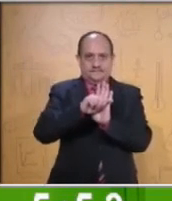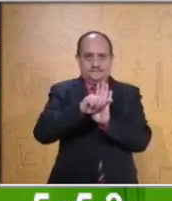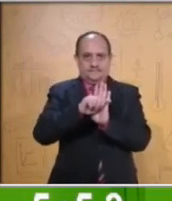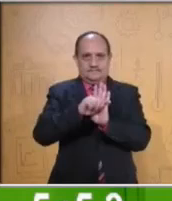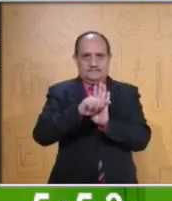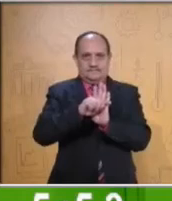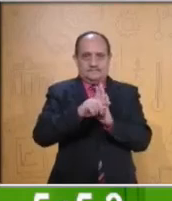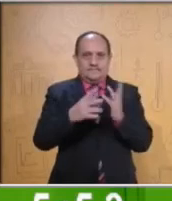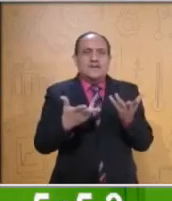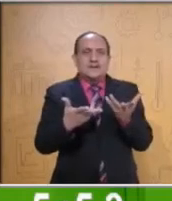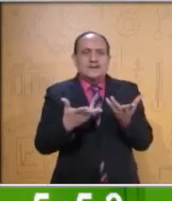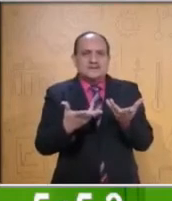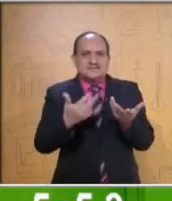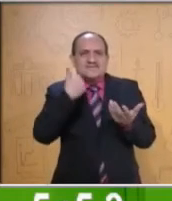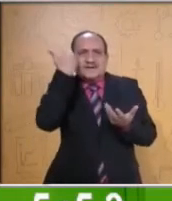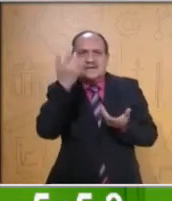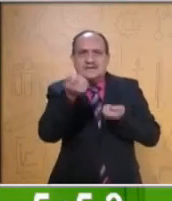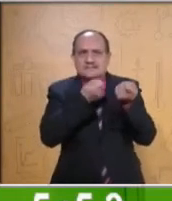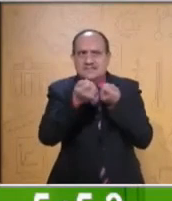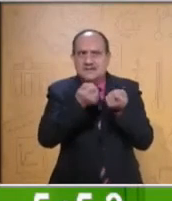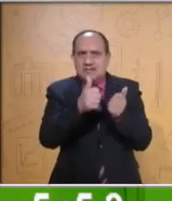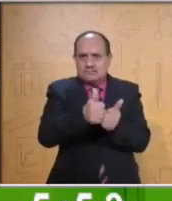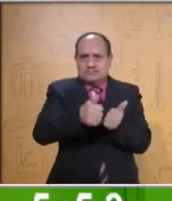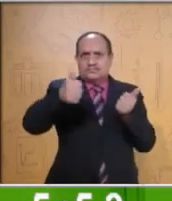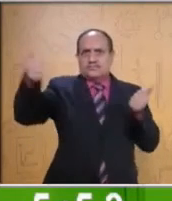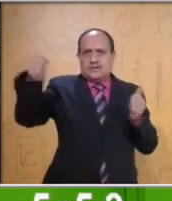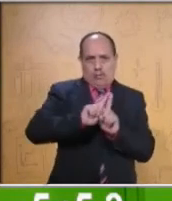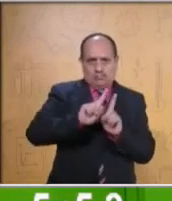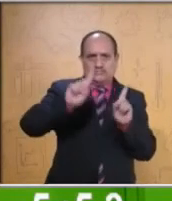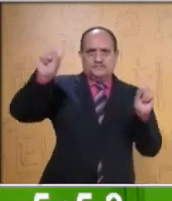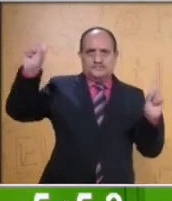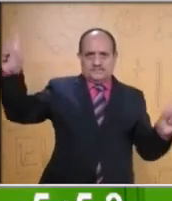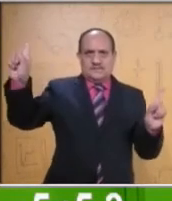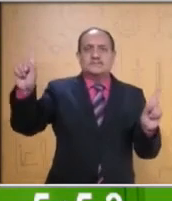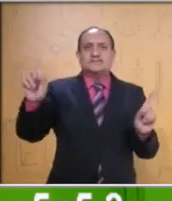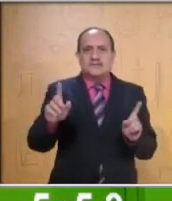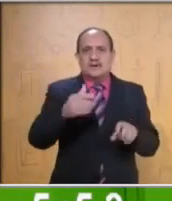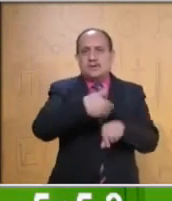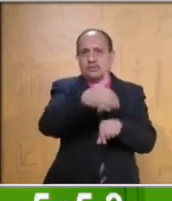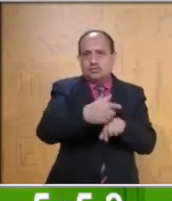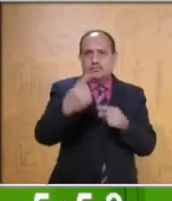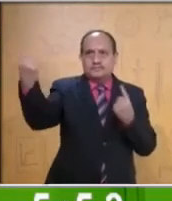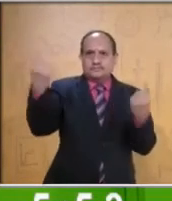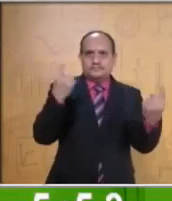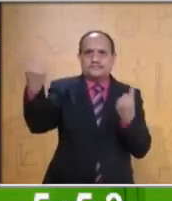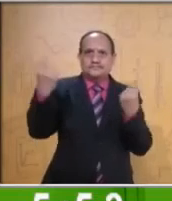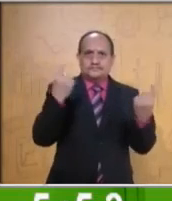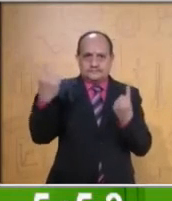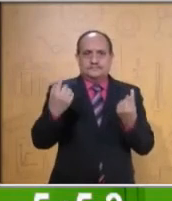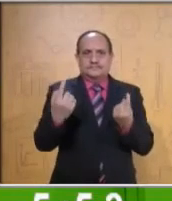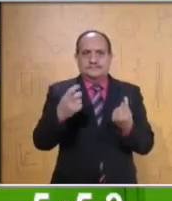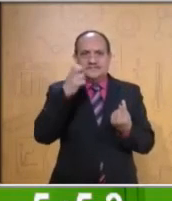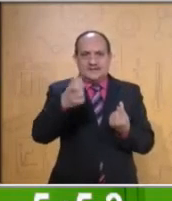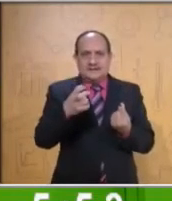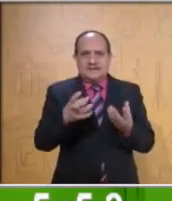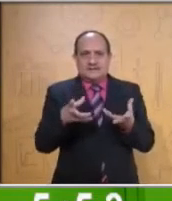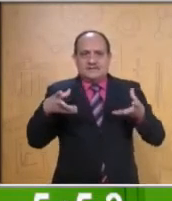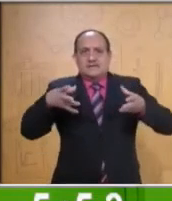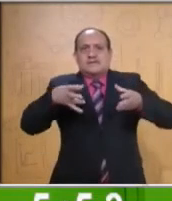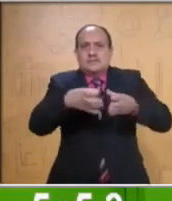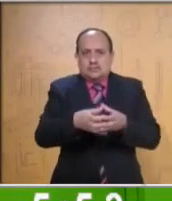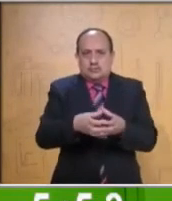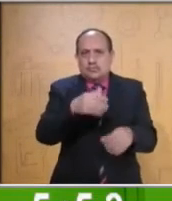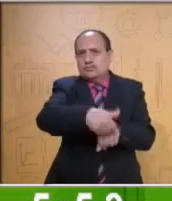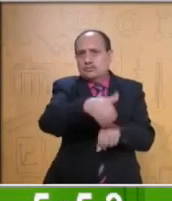rango pretende medir qué tan disperso o separado están los datos uno de otro. Y es un conjunto de datos que